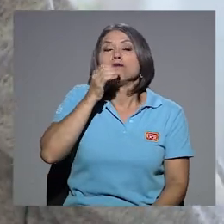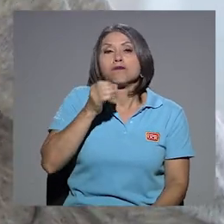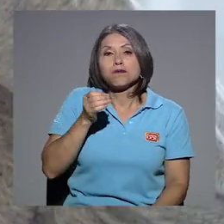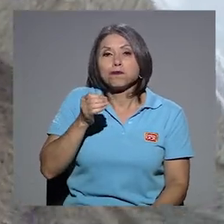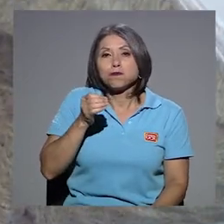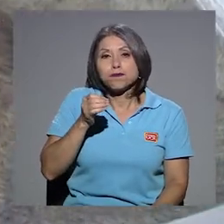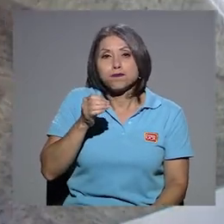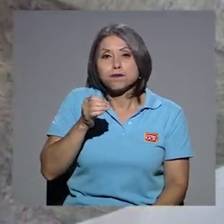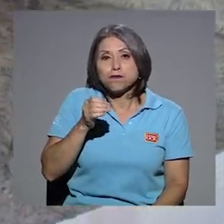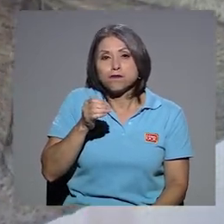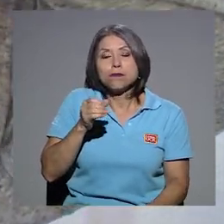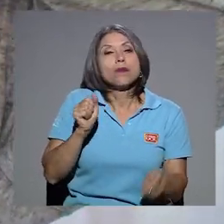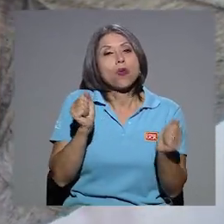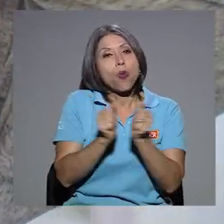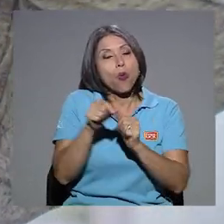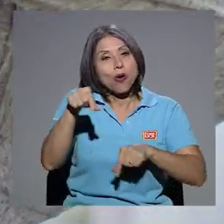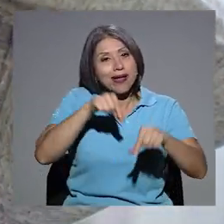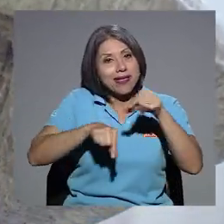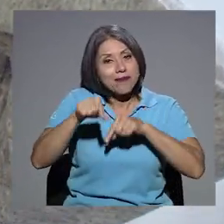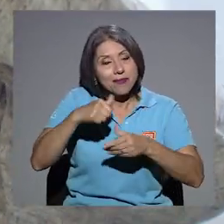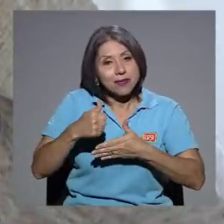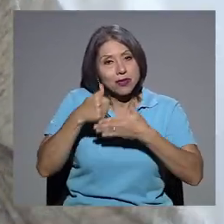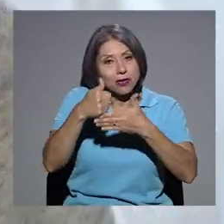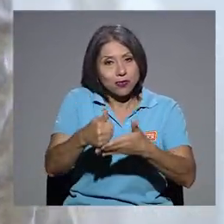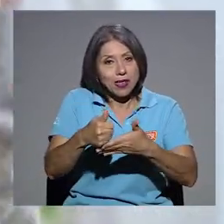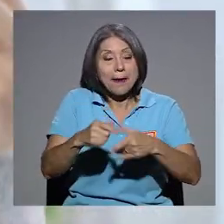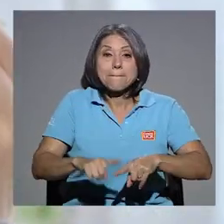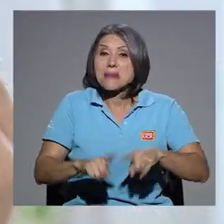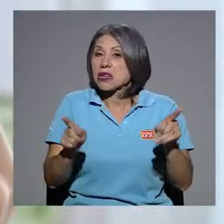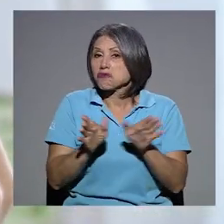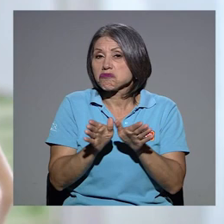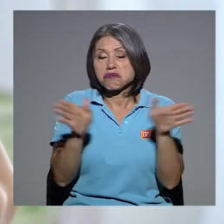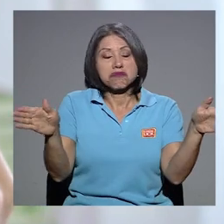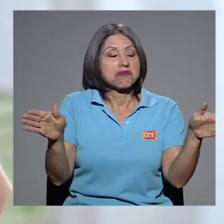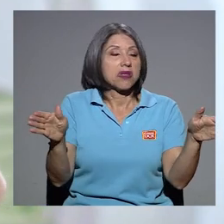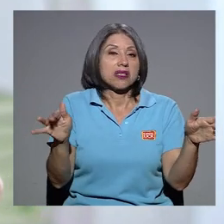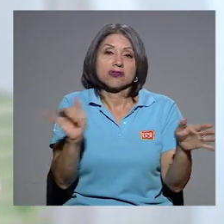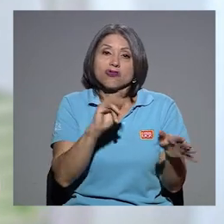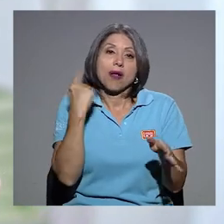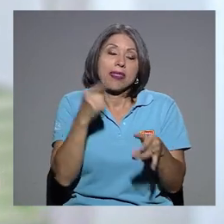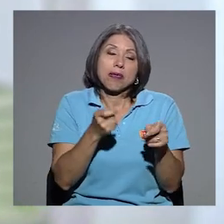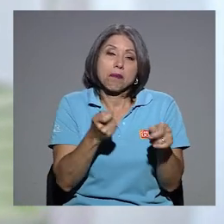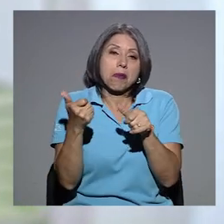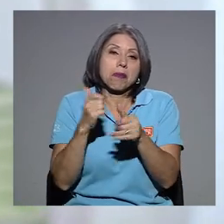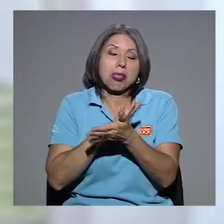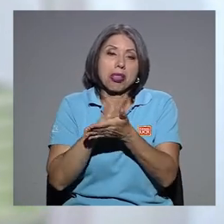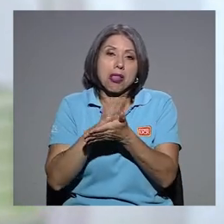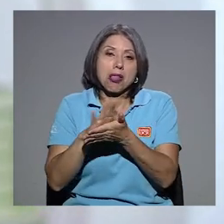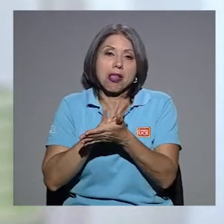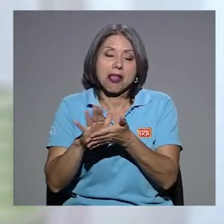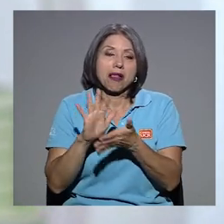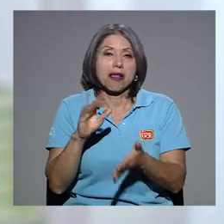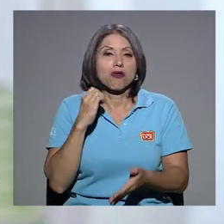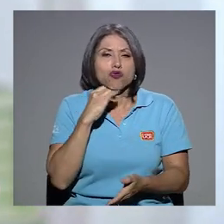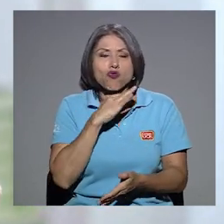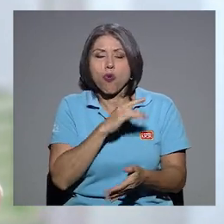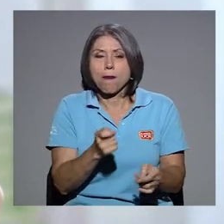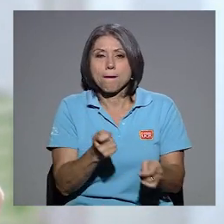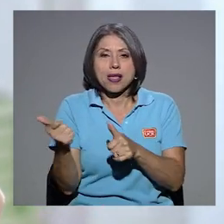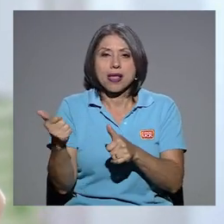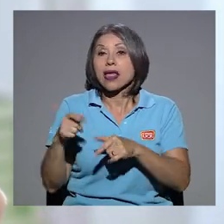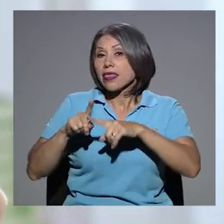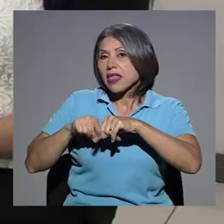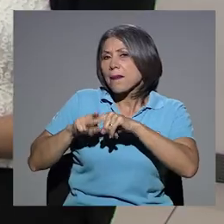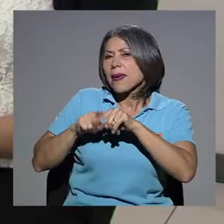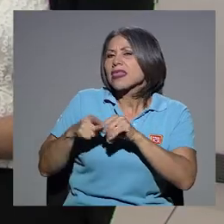Entonces uno le ayuda químicamente, ¿verdad?, a la gingivitis. Pero en términos generales es una remoción de placa bacteriana. Ok, sí, dependería